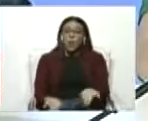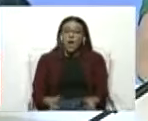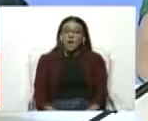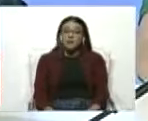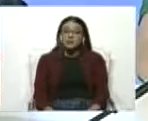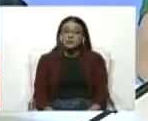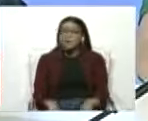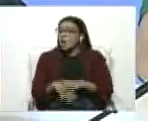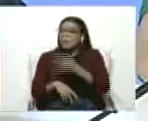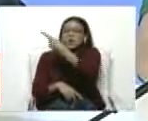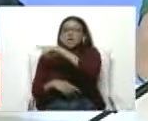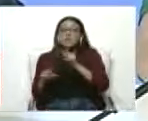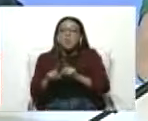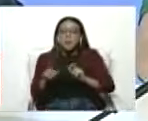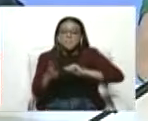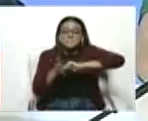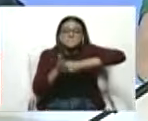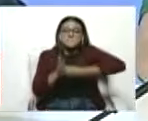Es más, ¿sabes el único que está?